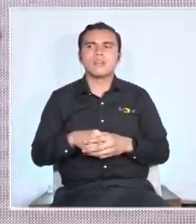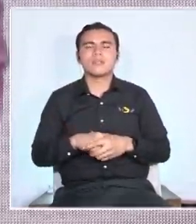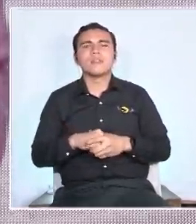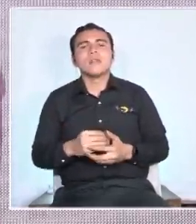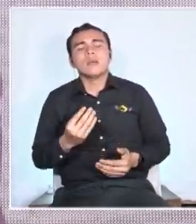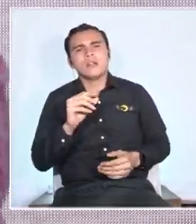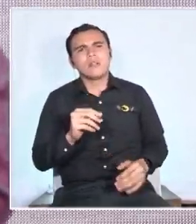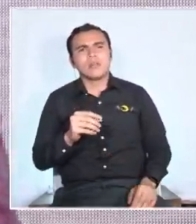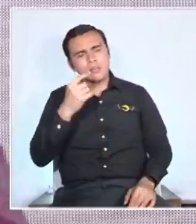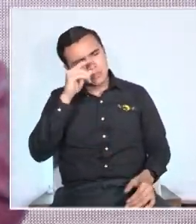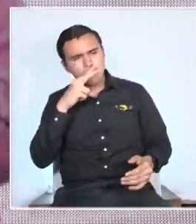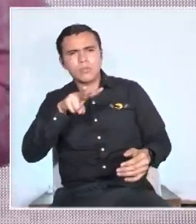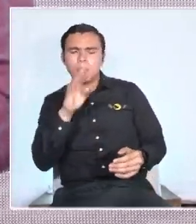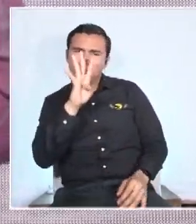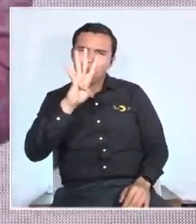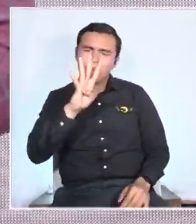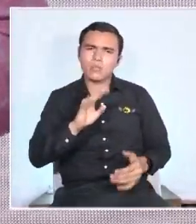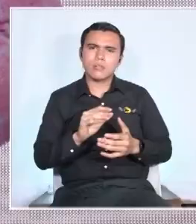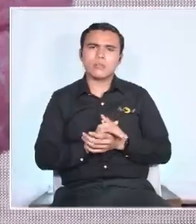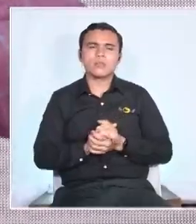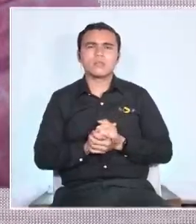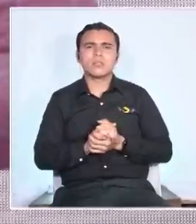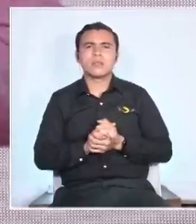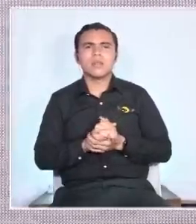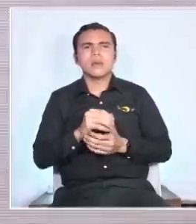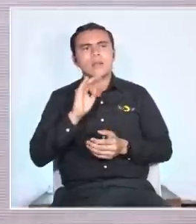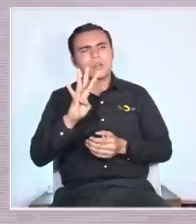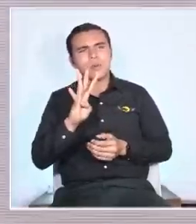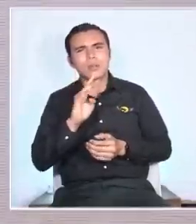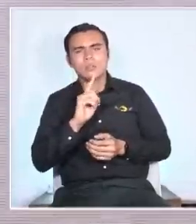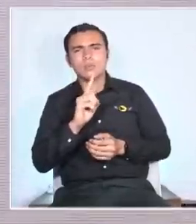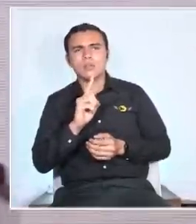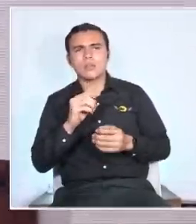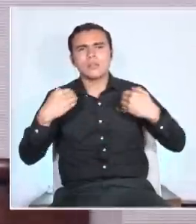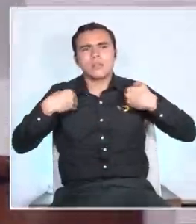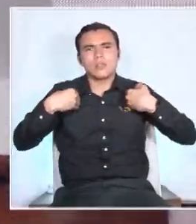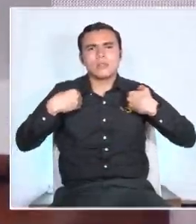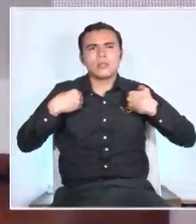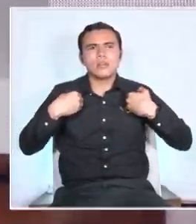dice: entonces, ¿por qué yo miro 4? Y el cuarto tiene